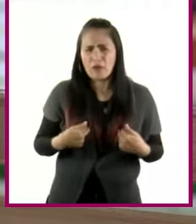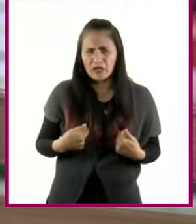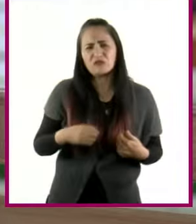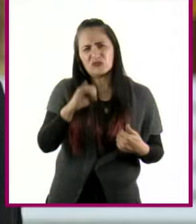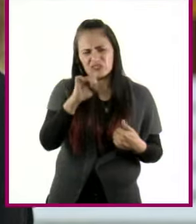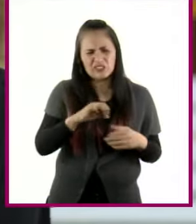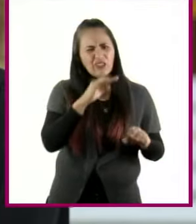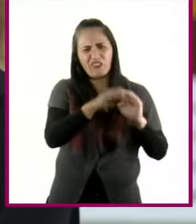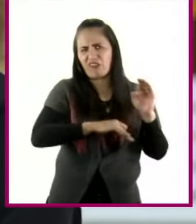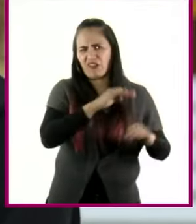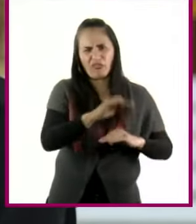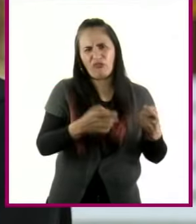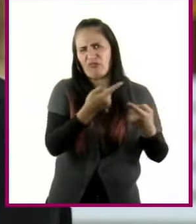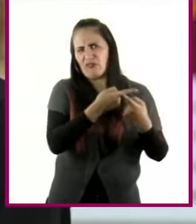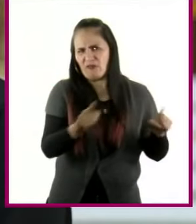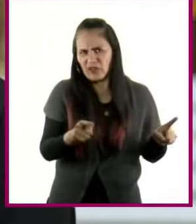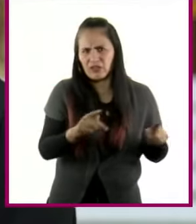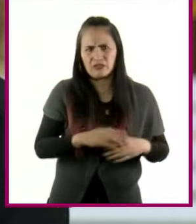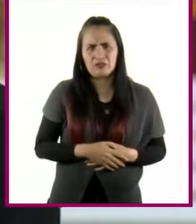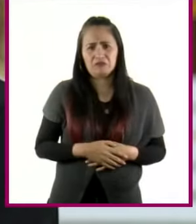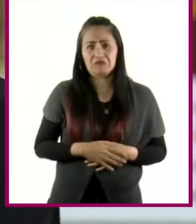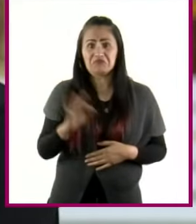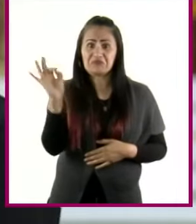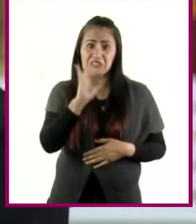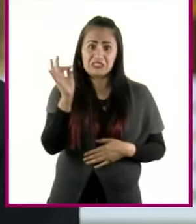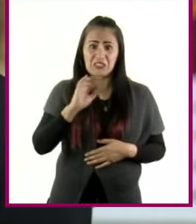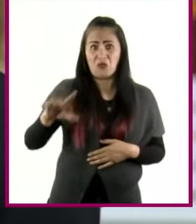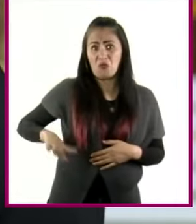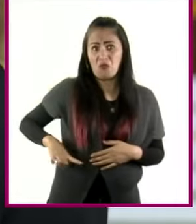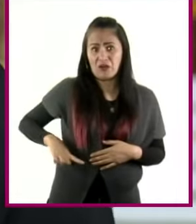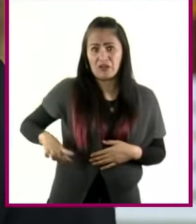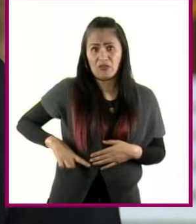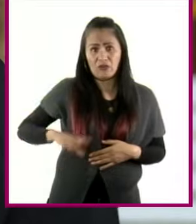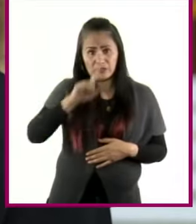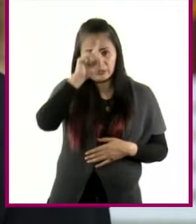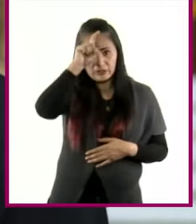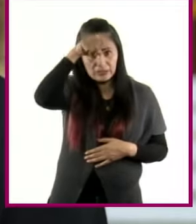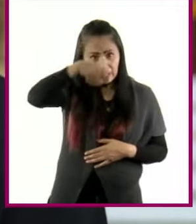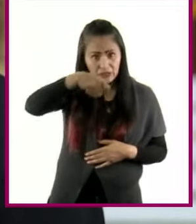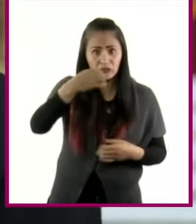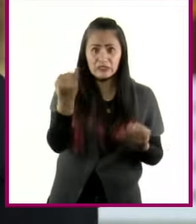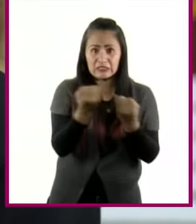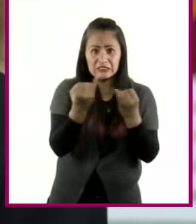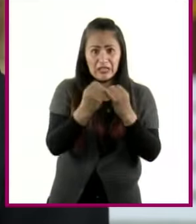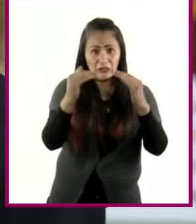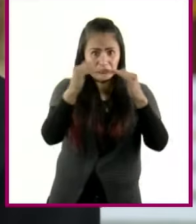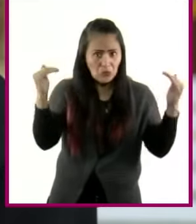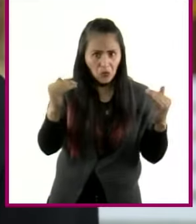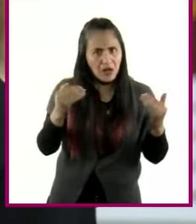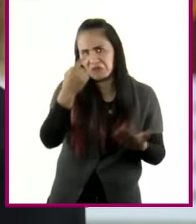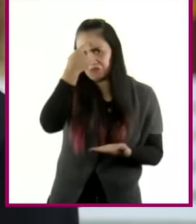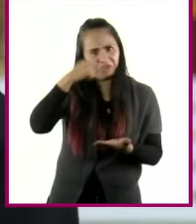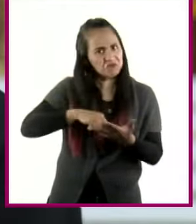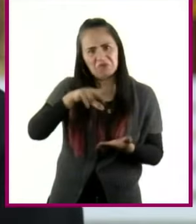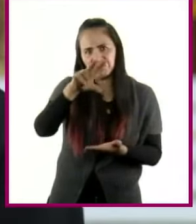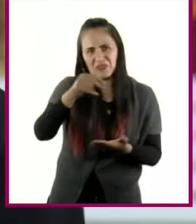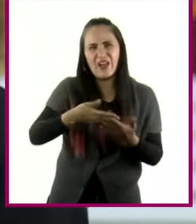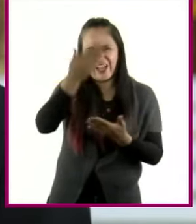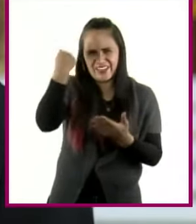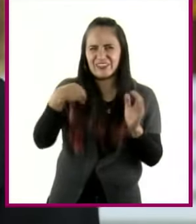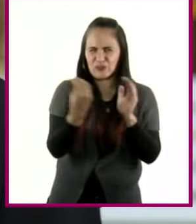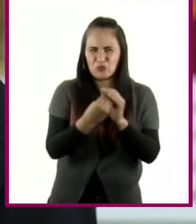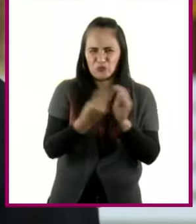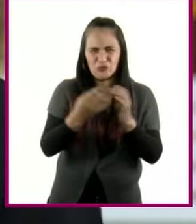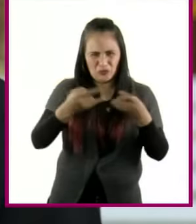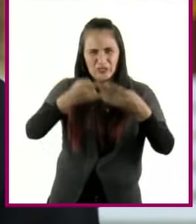manera diferente. Pues seguramente los gobernantes egipcios no creían en eso de la igualdad. ¿Te acuerdas cuando en clase de historia nos